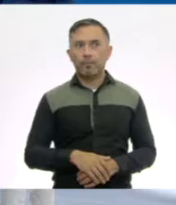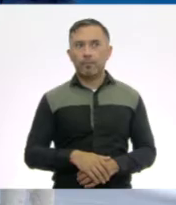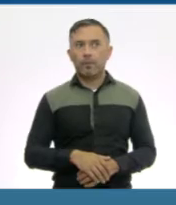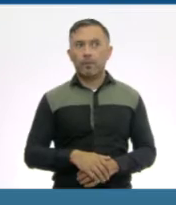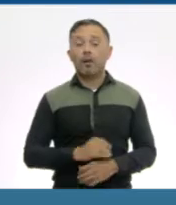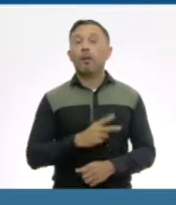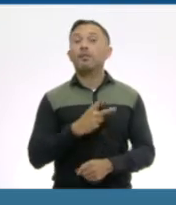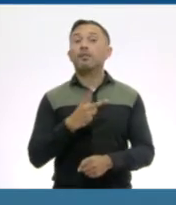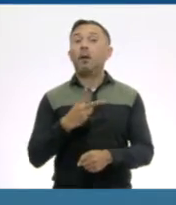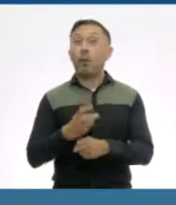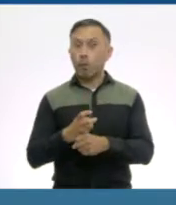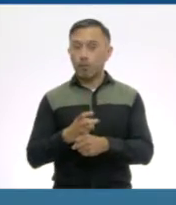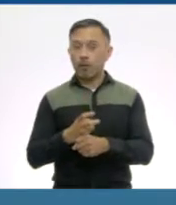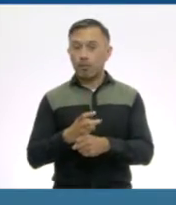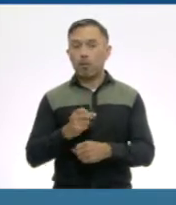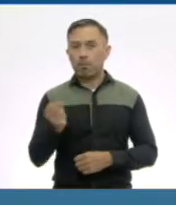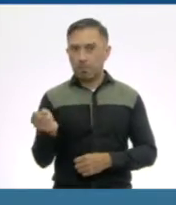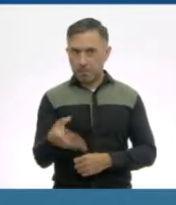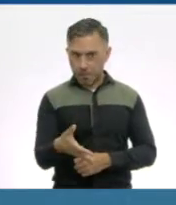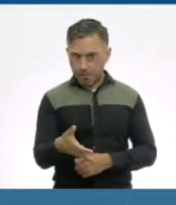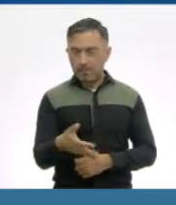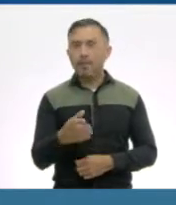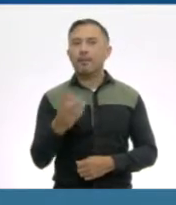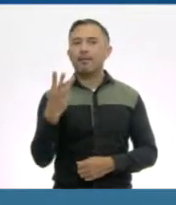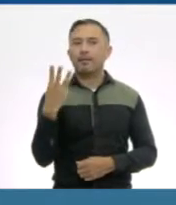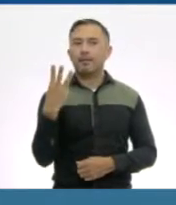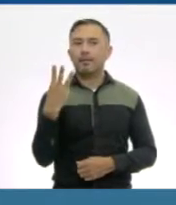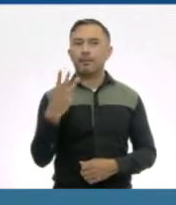En la segunda me salió 3. 3.